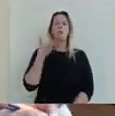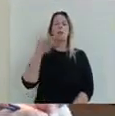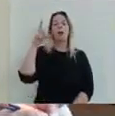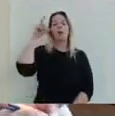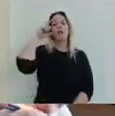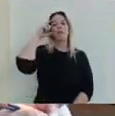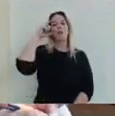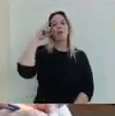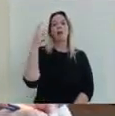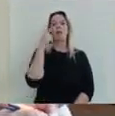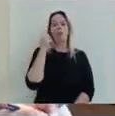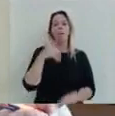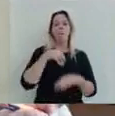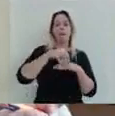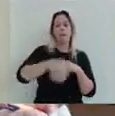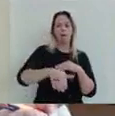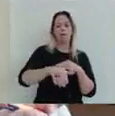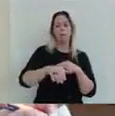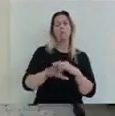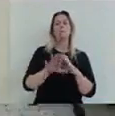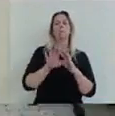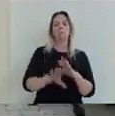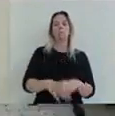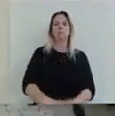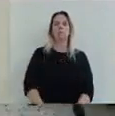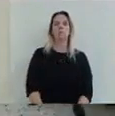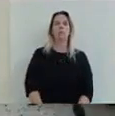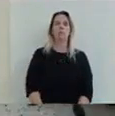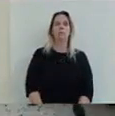provincia. Nada más, señora Presidenta. Sí.